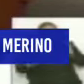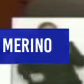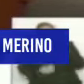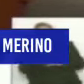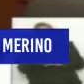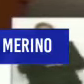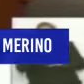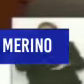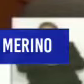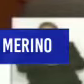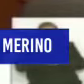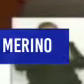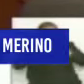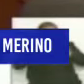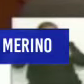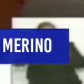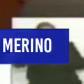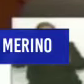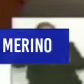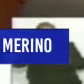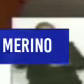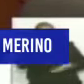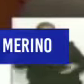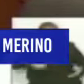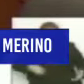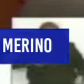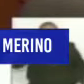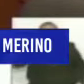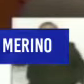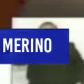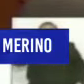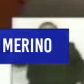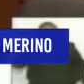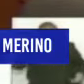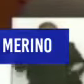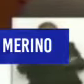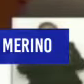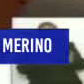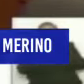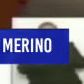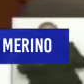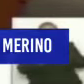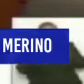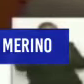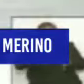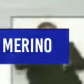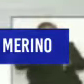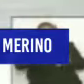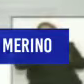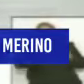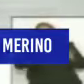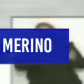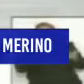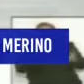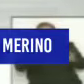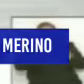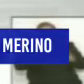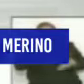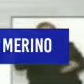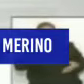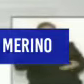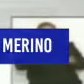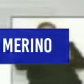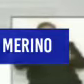septiembre vamos a tratar de vacarlo al presidente. Eso es una prueba, y entonces sí, ahorita usted estaría no solamente vacado, sino